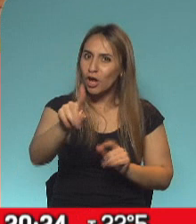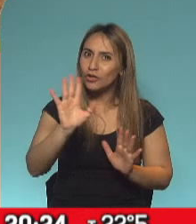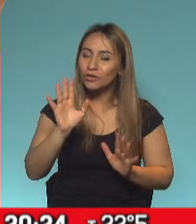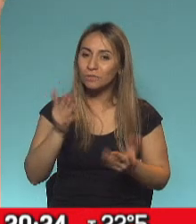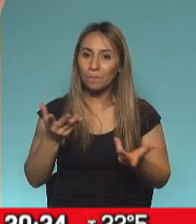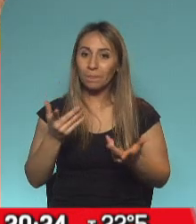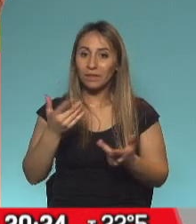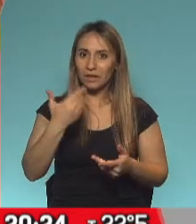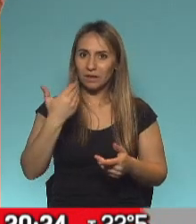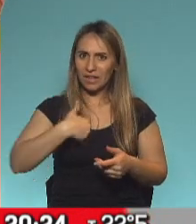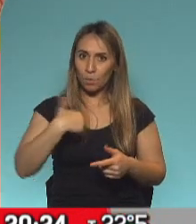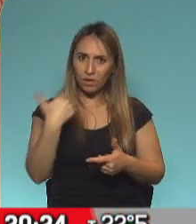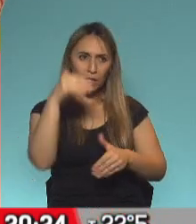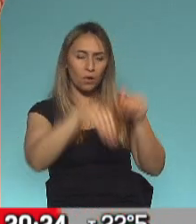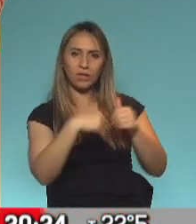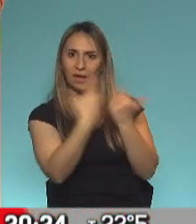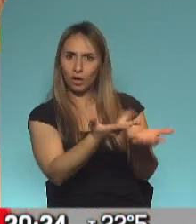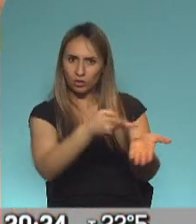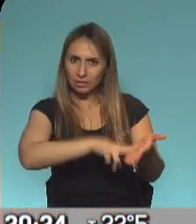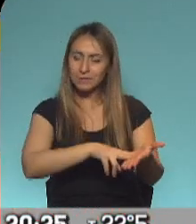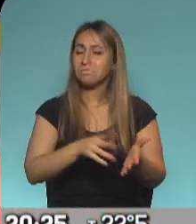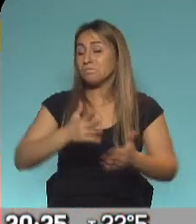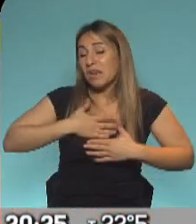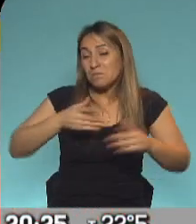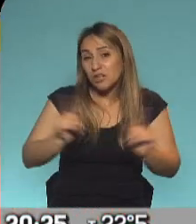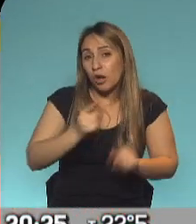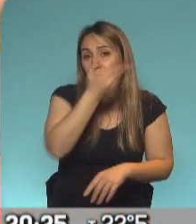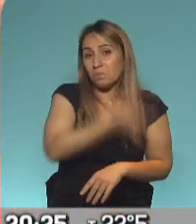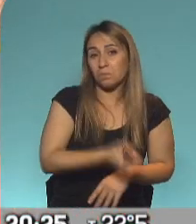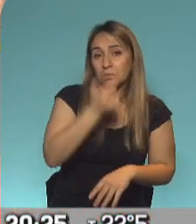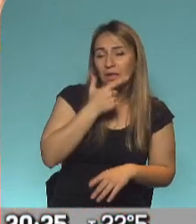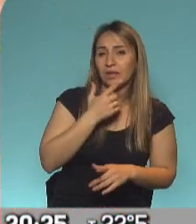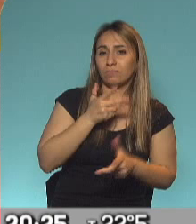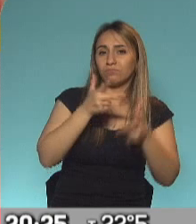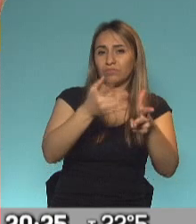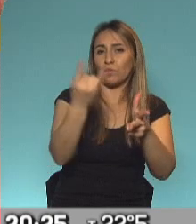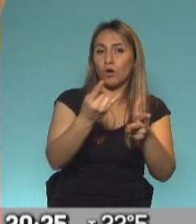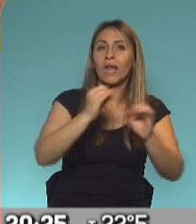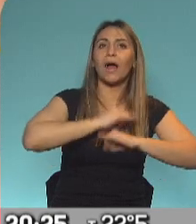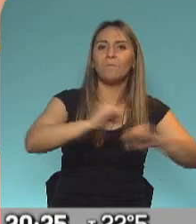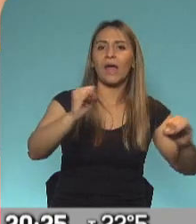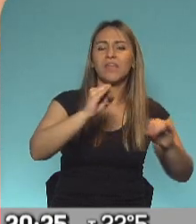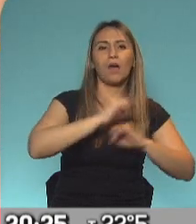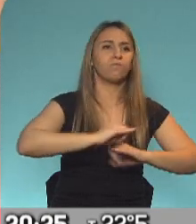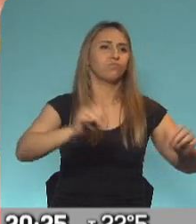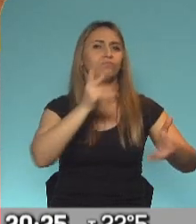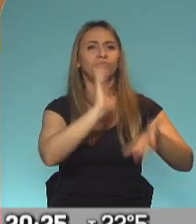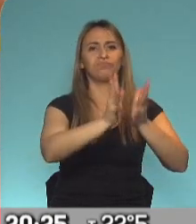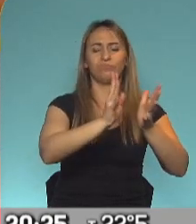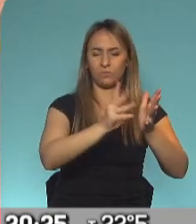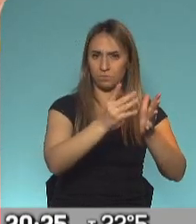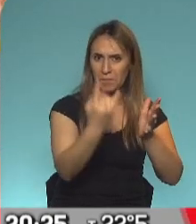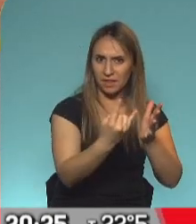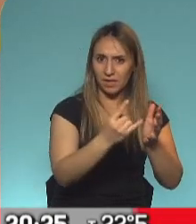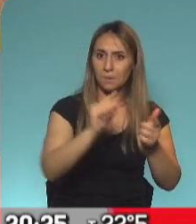Yo creo que no, porque fue una persona que mintió en campaña, mintió cuando fue gobierno, y la verdad es que no sé cuál sería